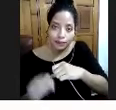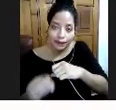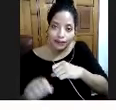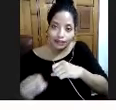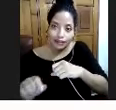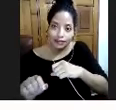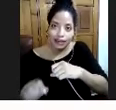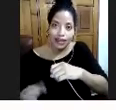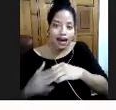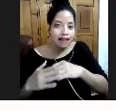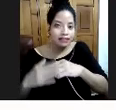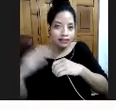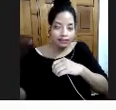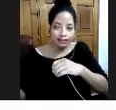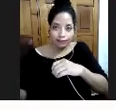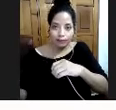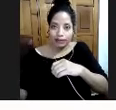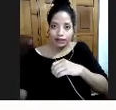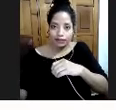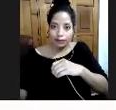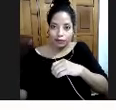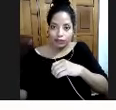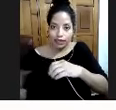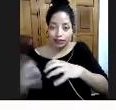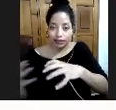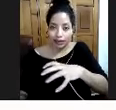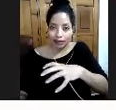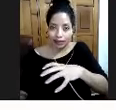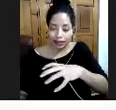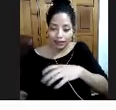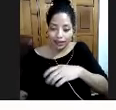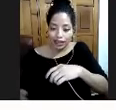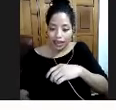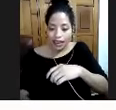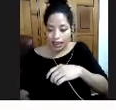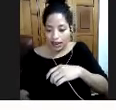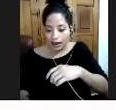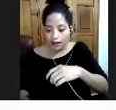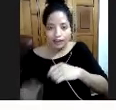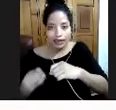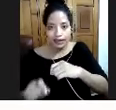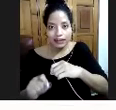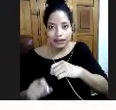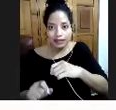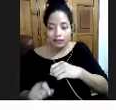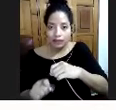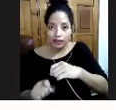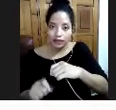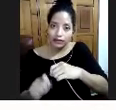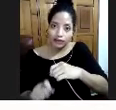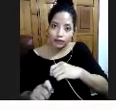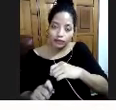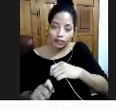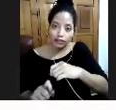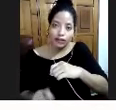el 20 de febrero 2020, antes de que explotara a nivel mundial el tema de la pandemia, el fiscal general de Nuevo México